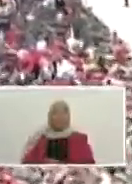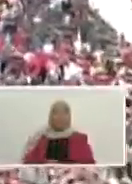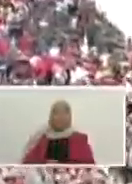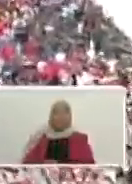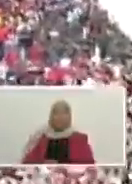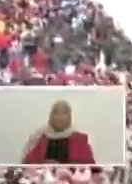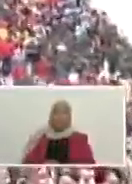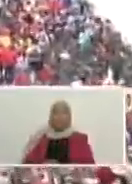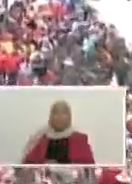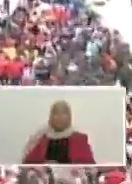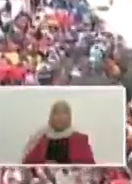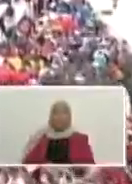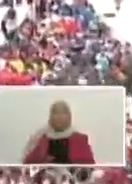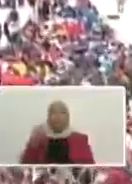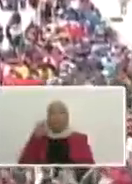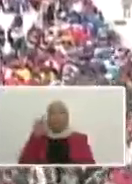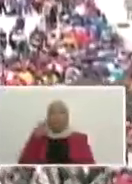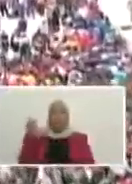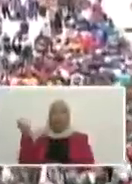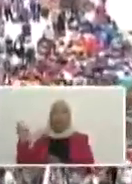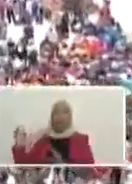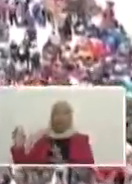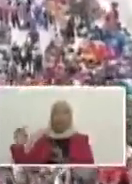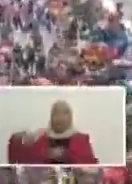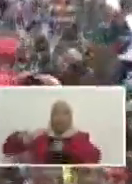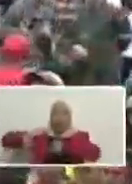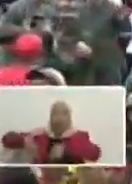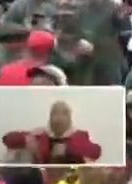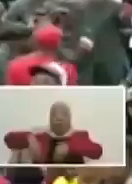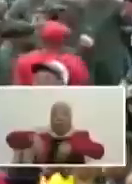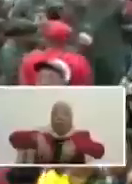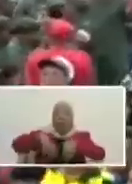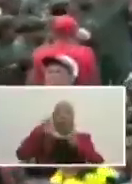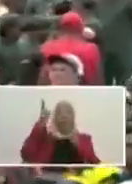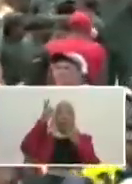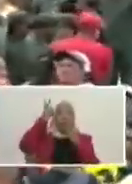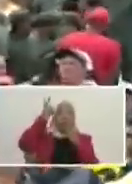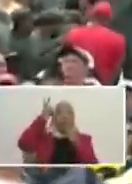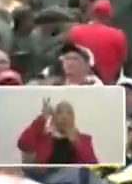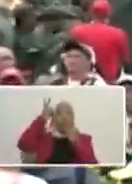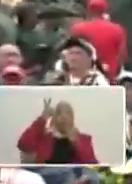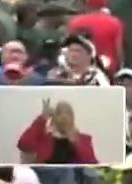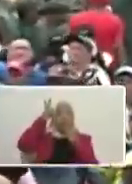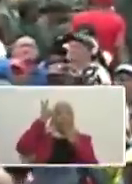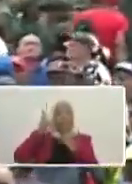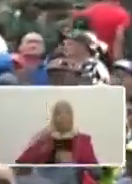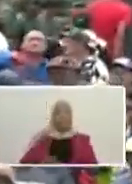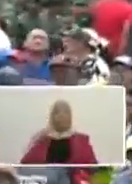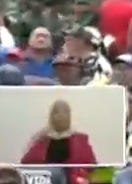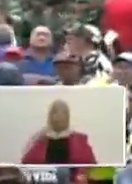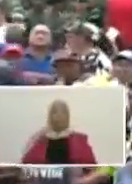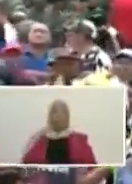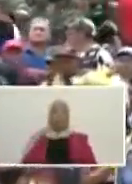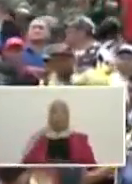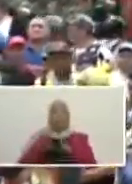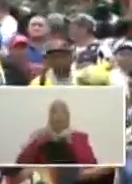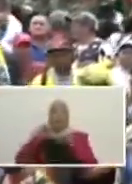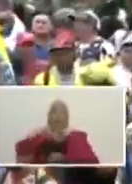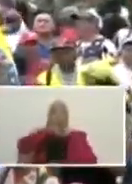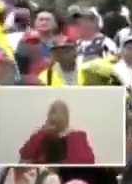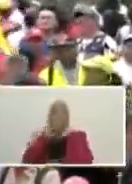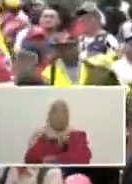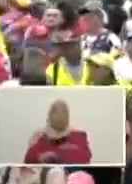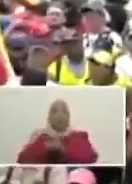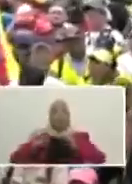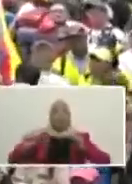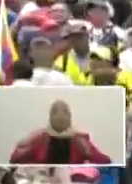Aquí viene llegando la marcha indígena, mira. Aquí nos trae toda su fuerza de bendiciones, toda su fuerza